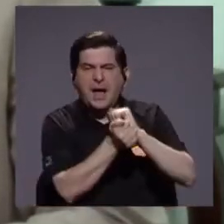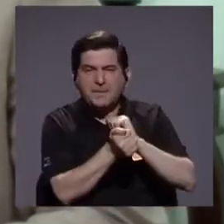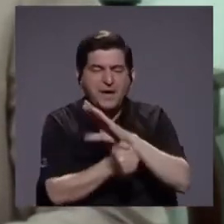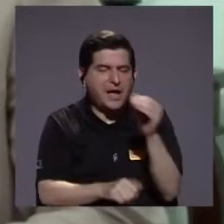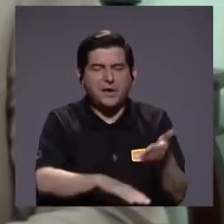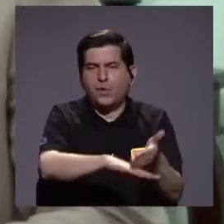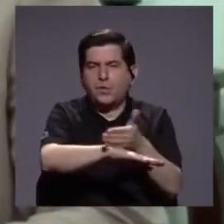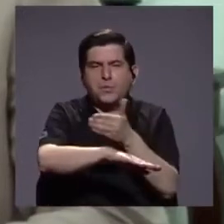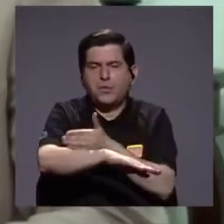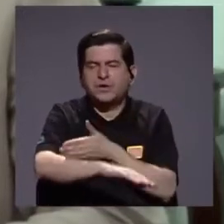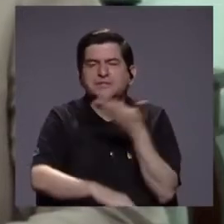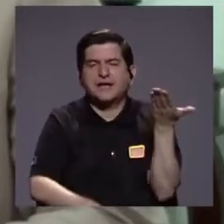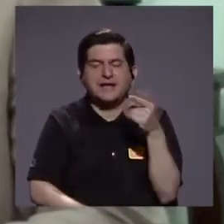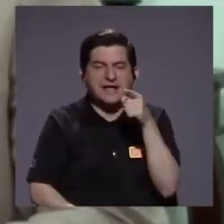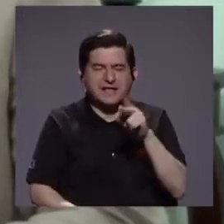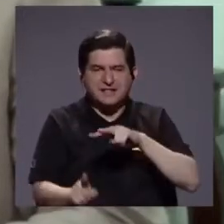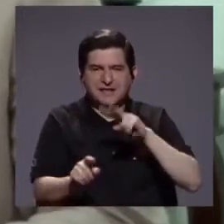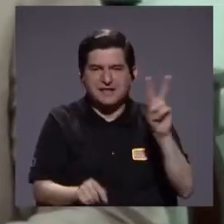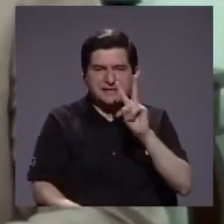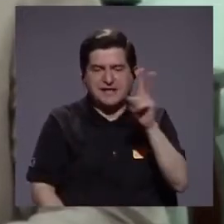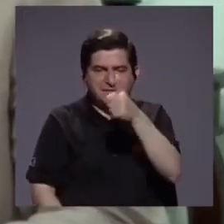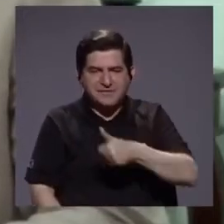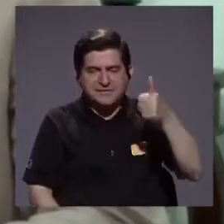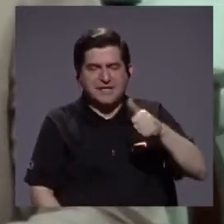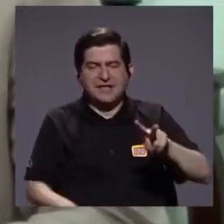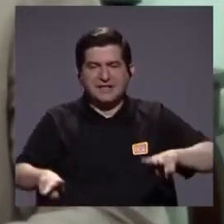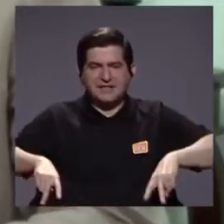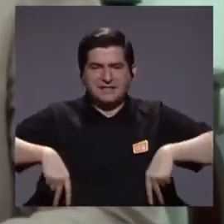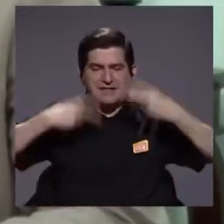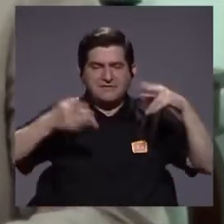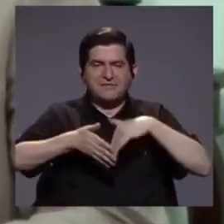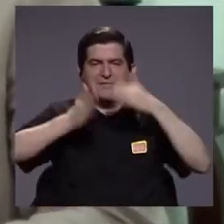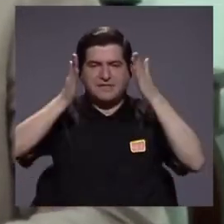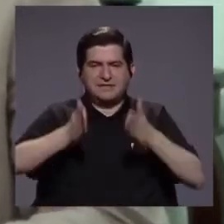qué mejoraría usted de esa Vicerrectoría de Vida Estudiantil?